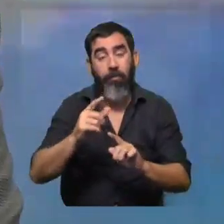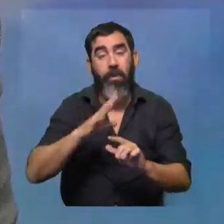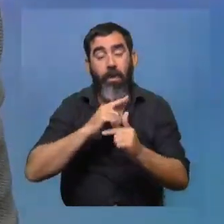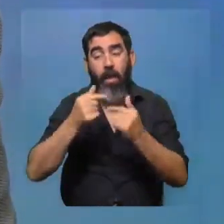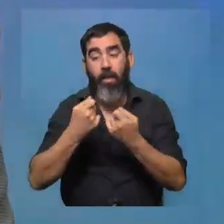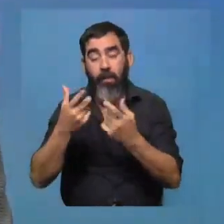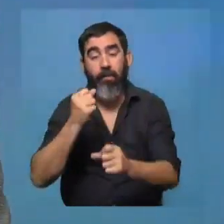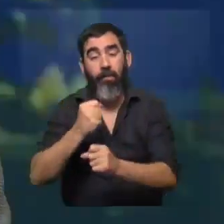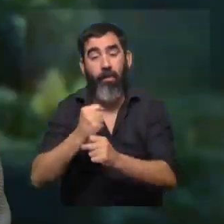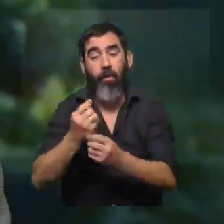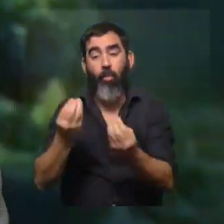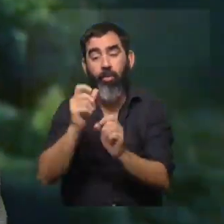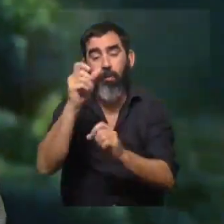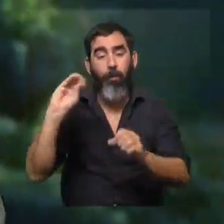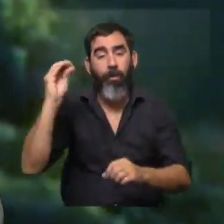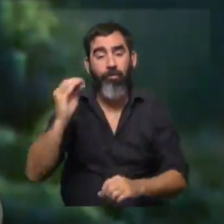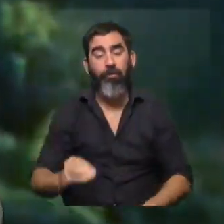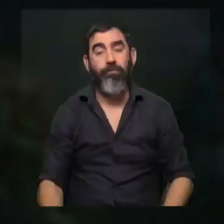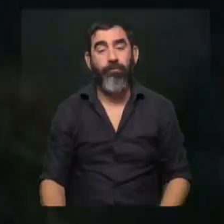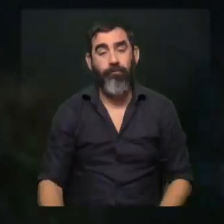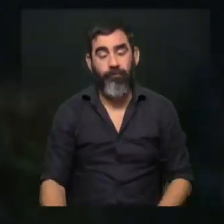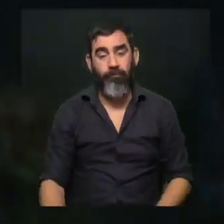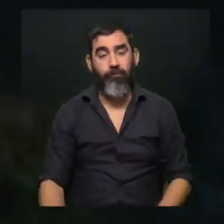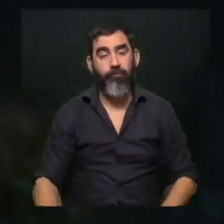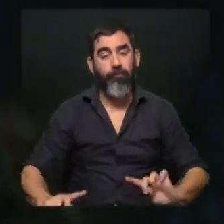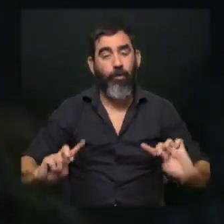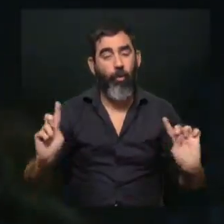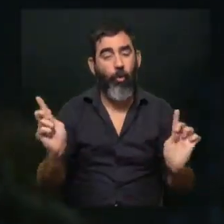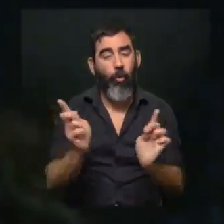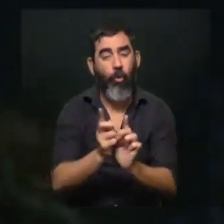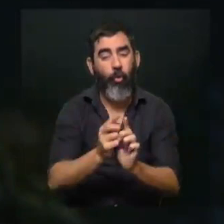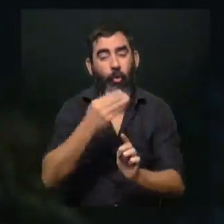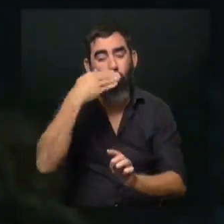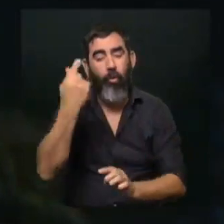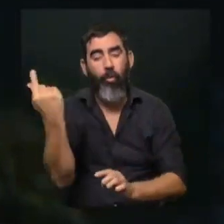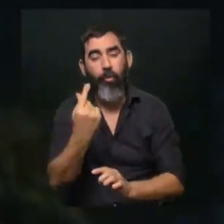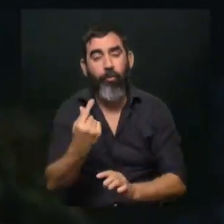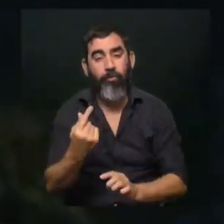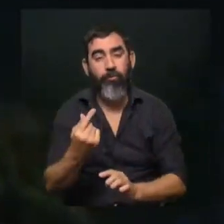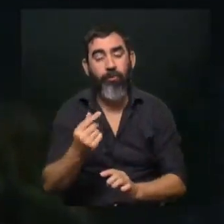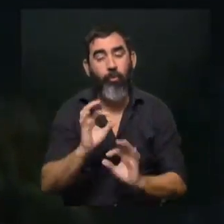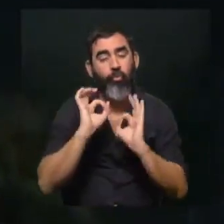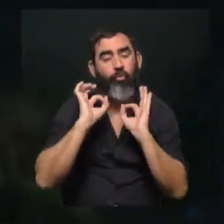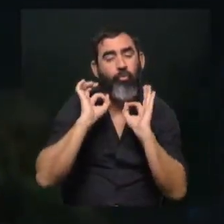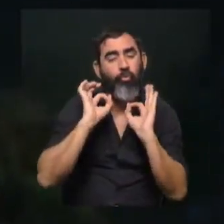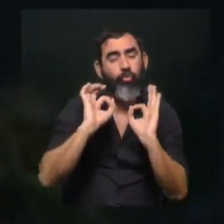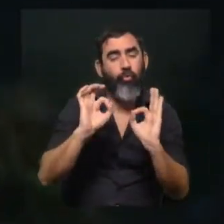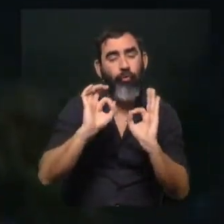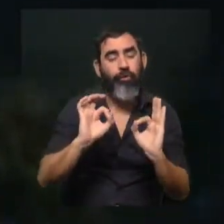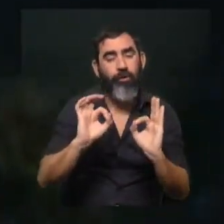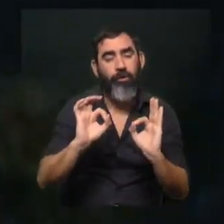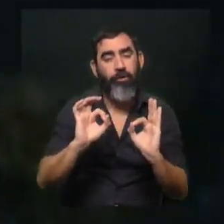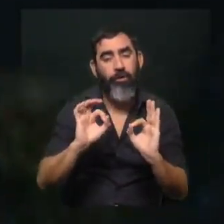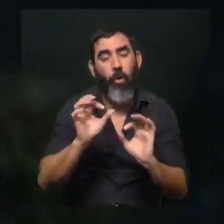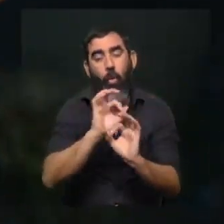trabajo y empleo a muchos jóvenes. Muy cortito, Amarilla, ya en el último minuto. ¿Alcanza o por lo menos